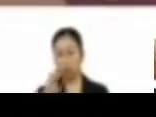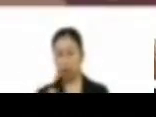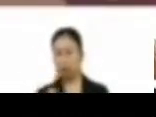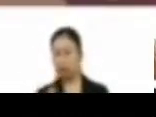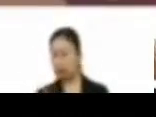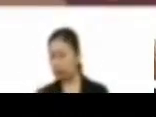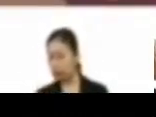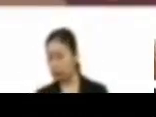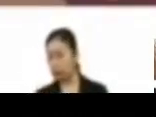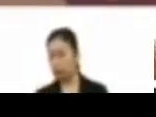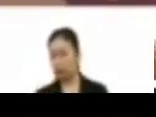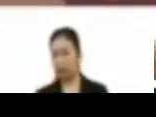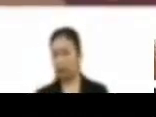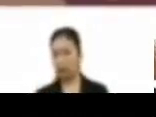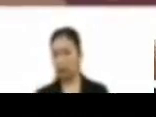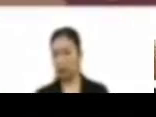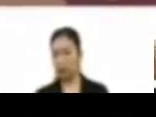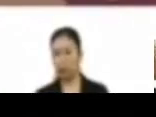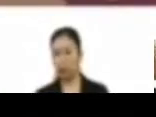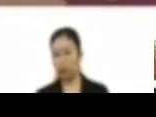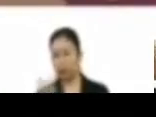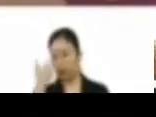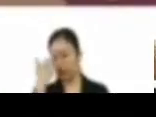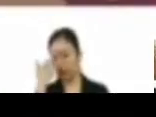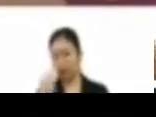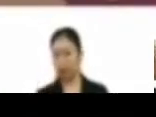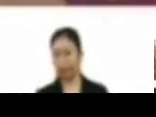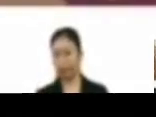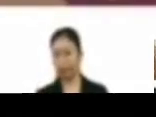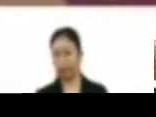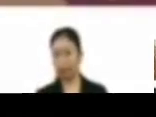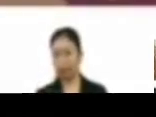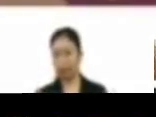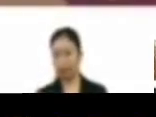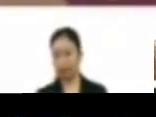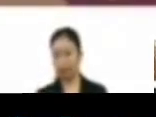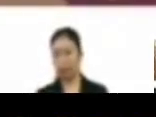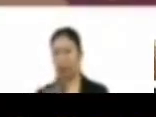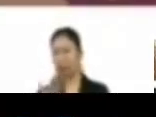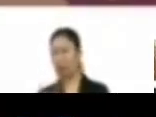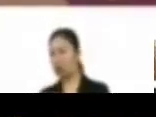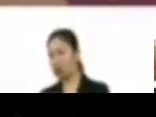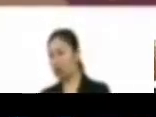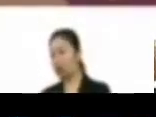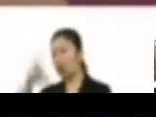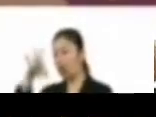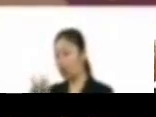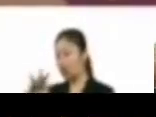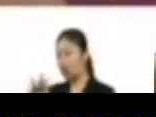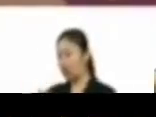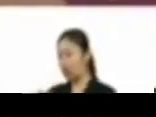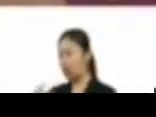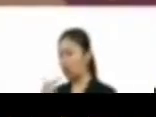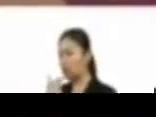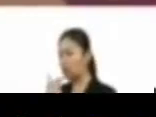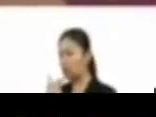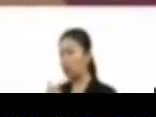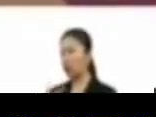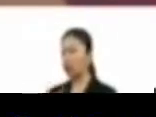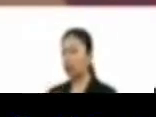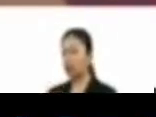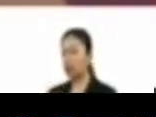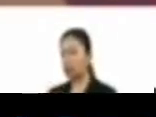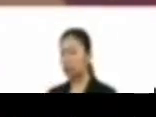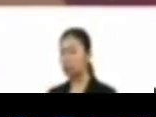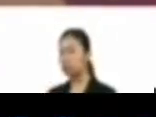este revocación de mandato? Bueno, pues, esos consejeros, ¿qué